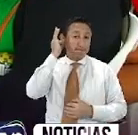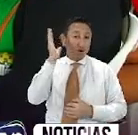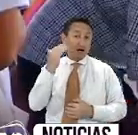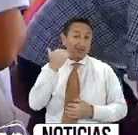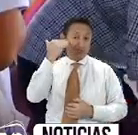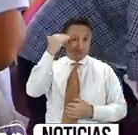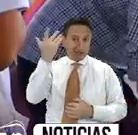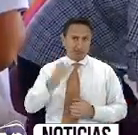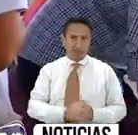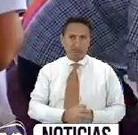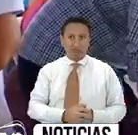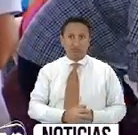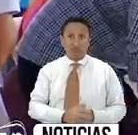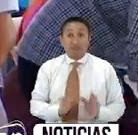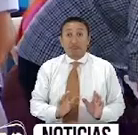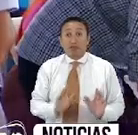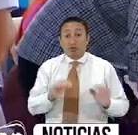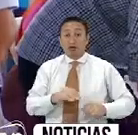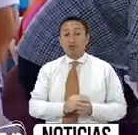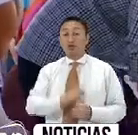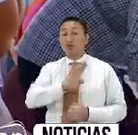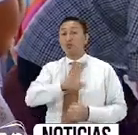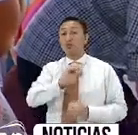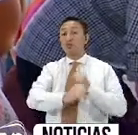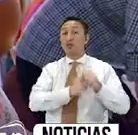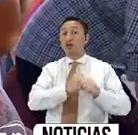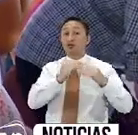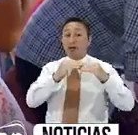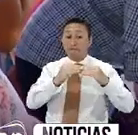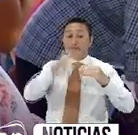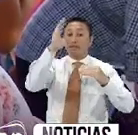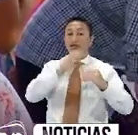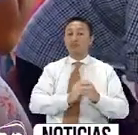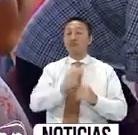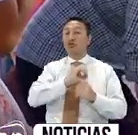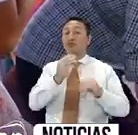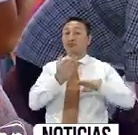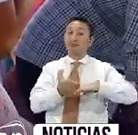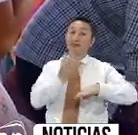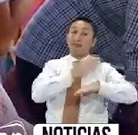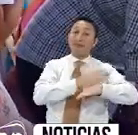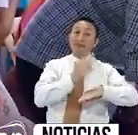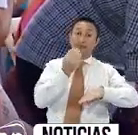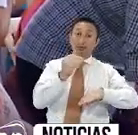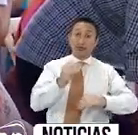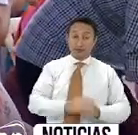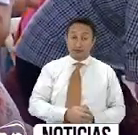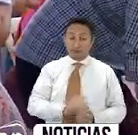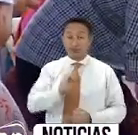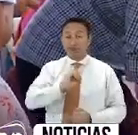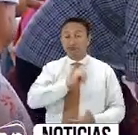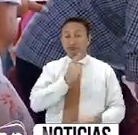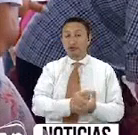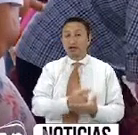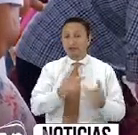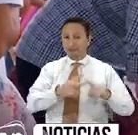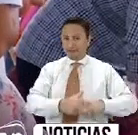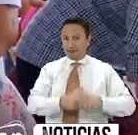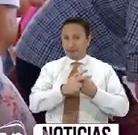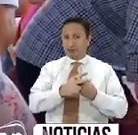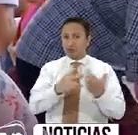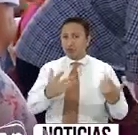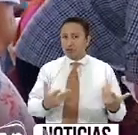edad. Puede ser por arriba de los 40 años, aunque también puede darse en mujeres más jóvenes. Pero sí, uno comienza